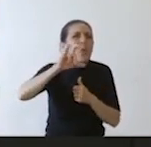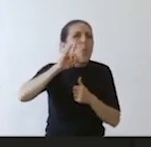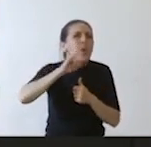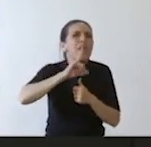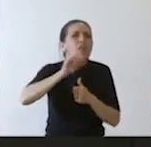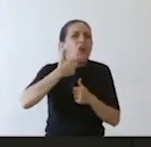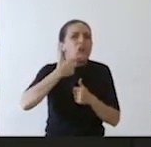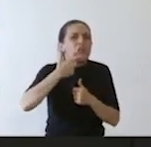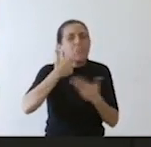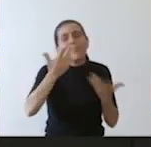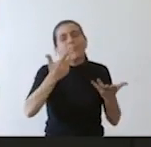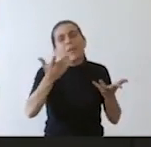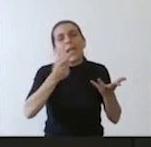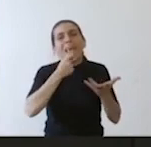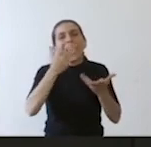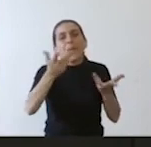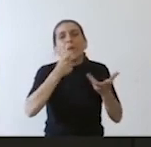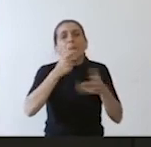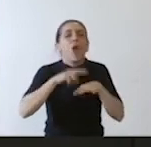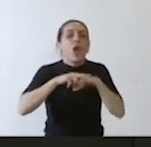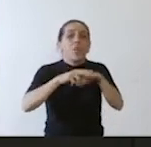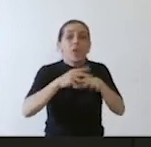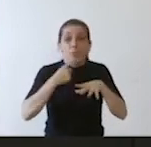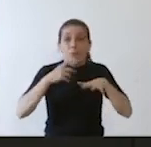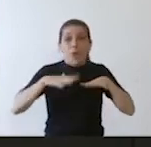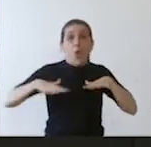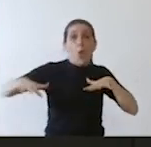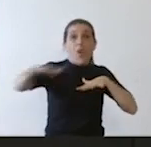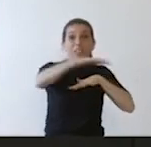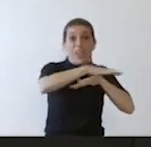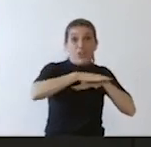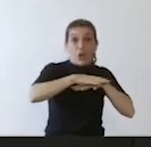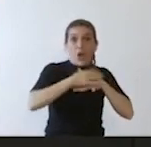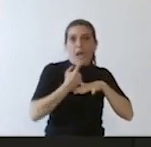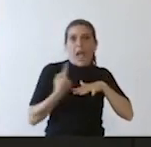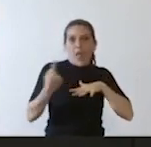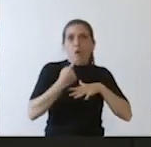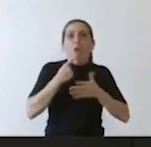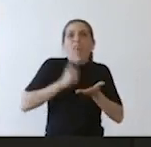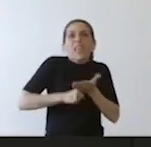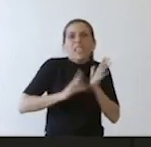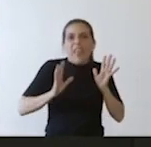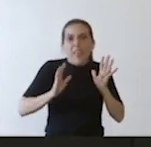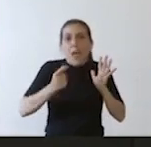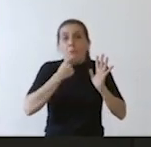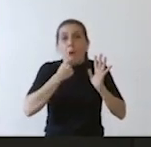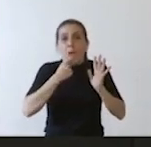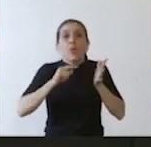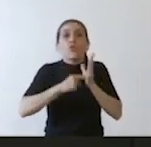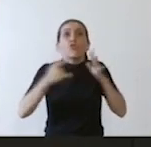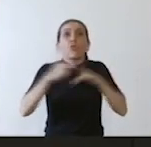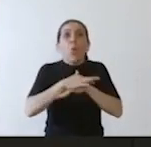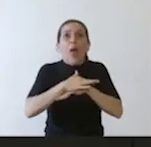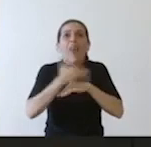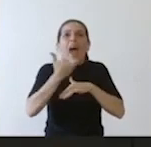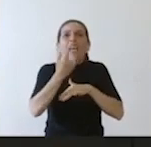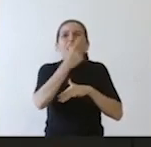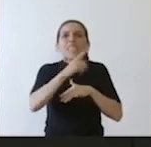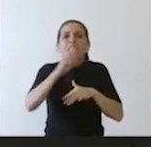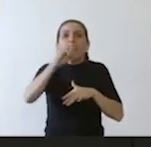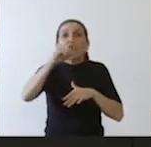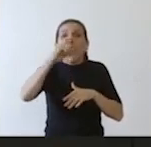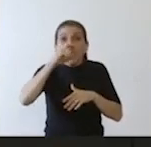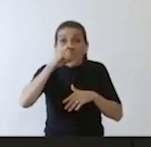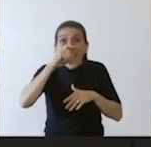No, digamos, que haya, digamos, que se recomienda. Cada jurisdicción define, por ejemplo, Ciudad de Buenos Aires tiene el